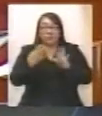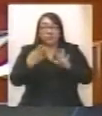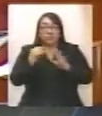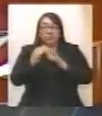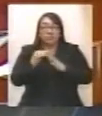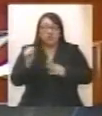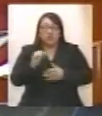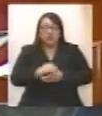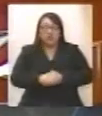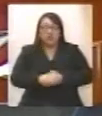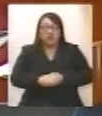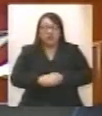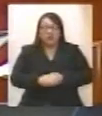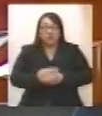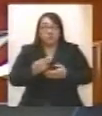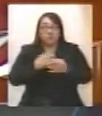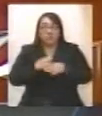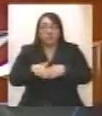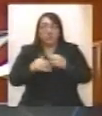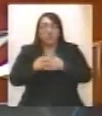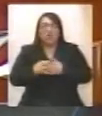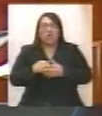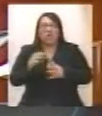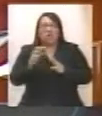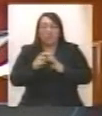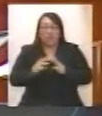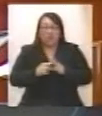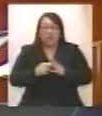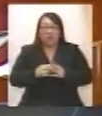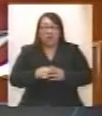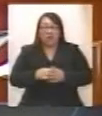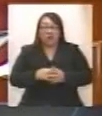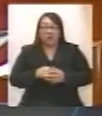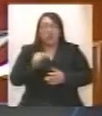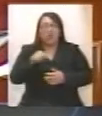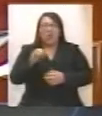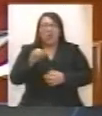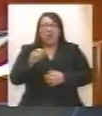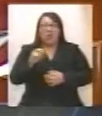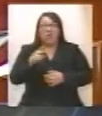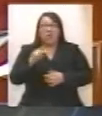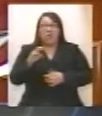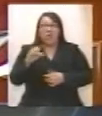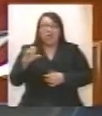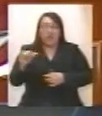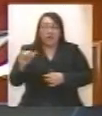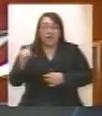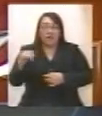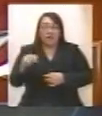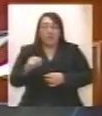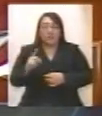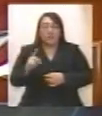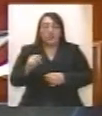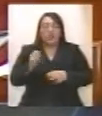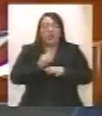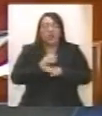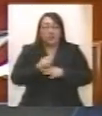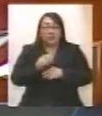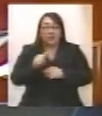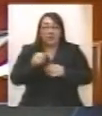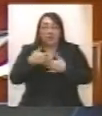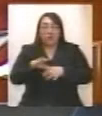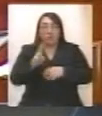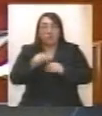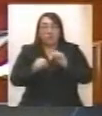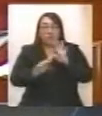de soles para que a través del programa productivo Haku Wiñay de Foncodes se capacite a